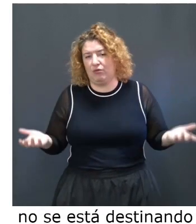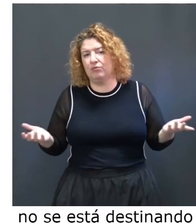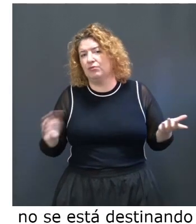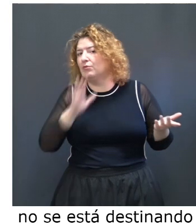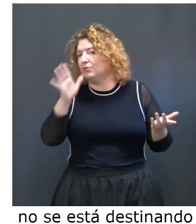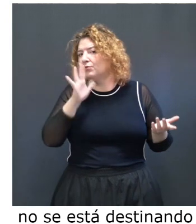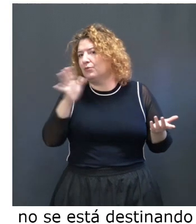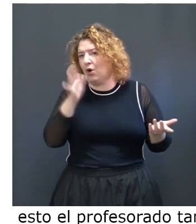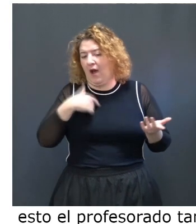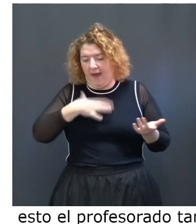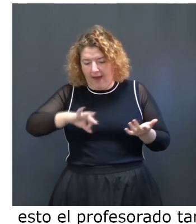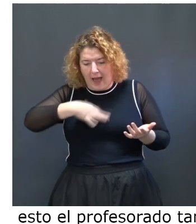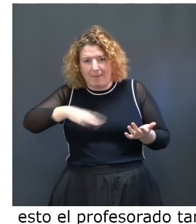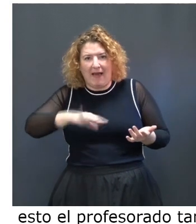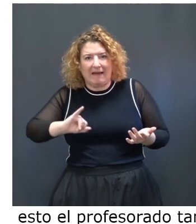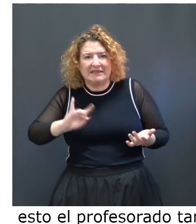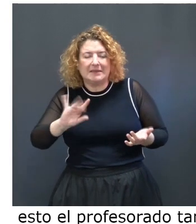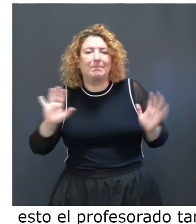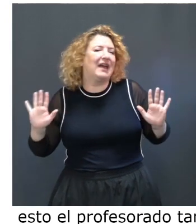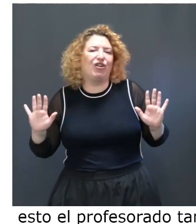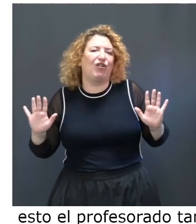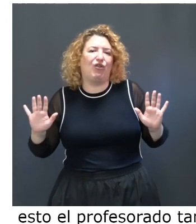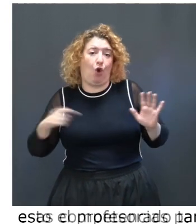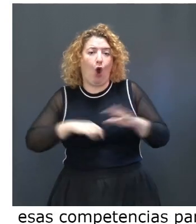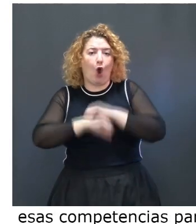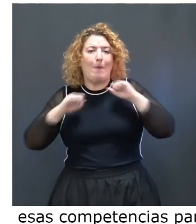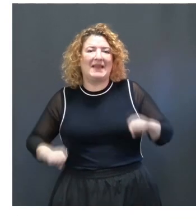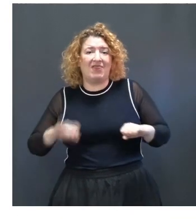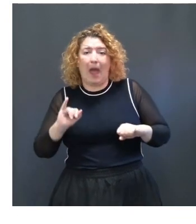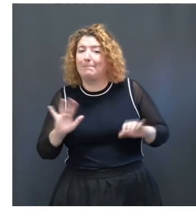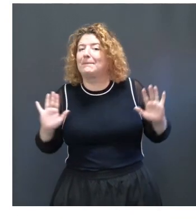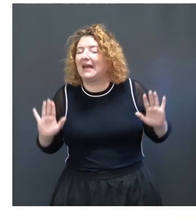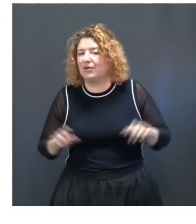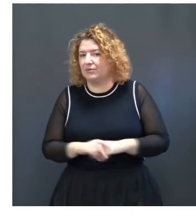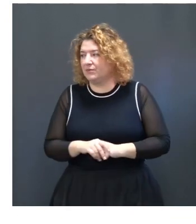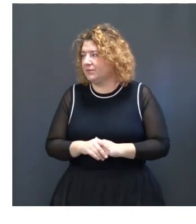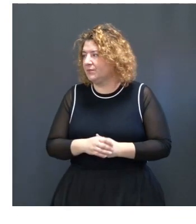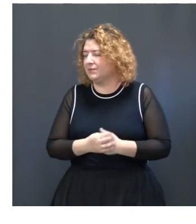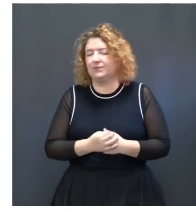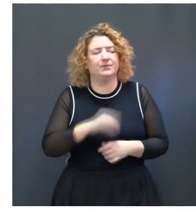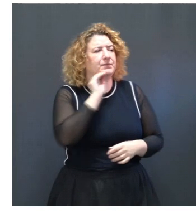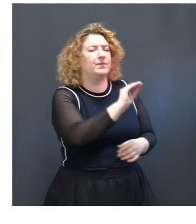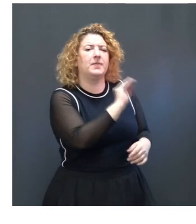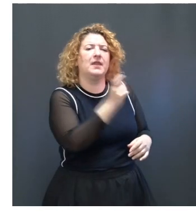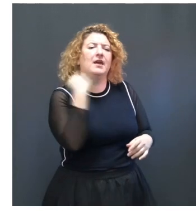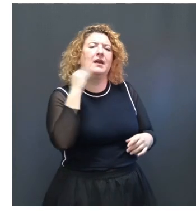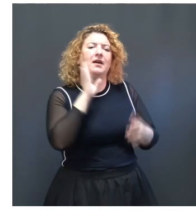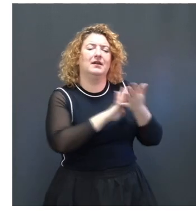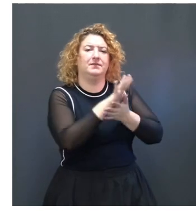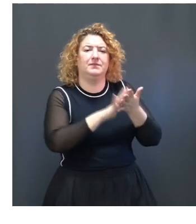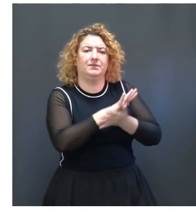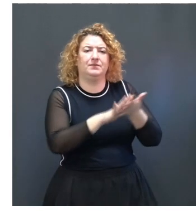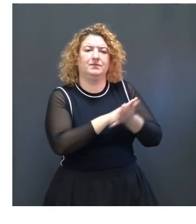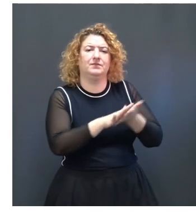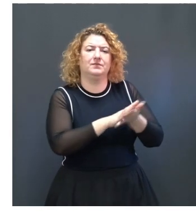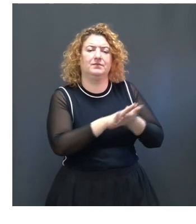para llevarlo a cabo. Antes de darte paso, Mari Carmen, el tema este de que hablábamos y que